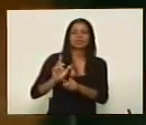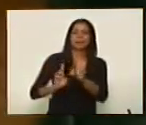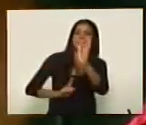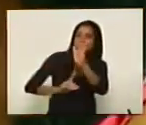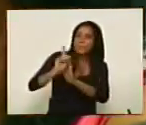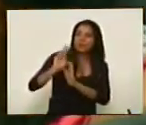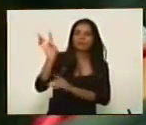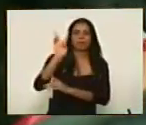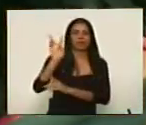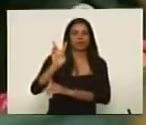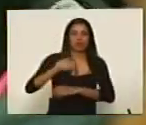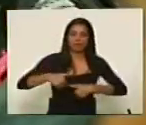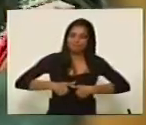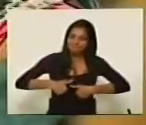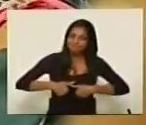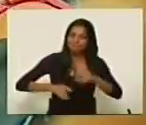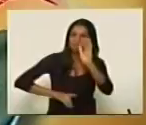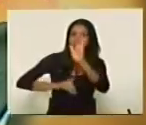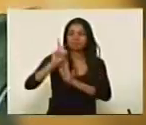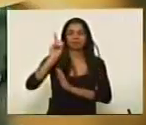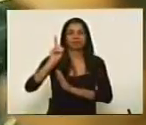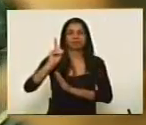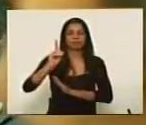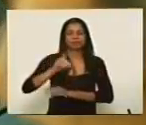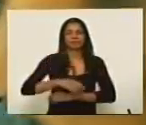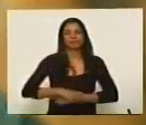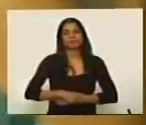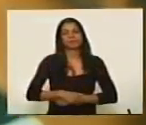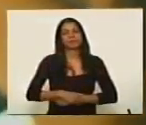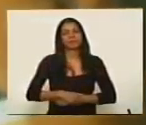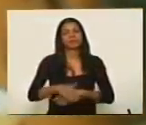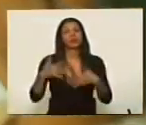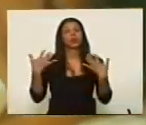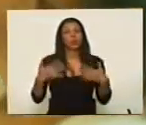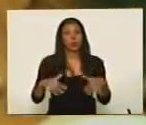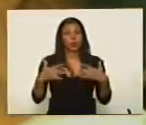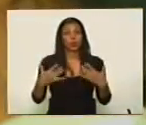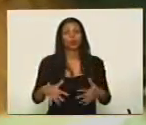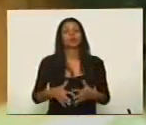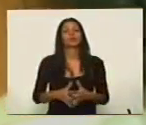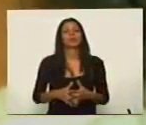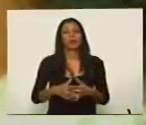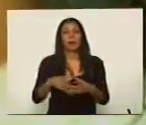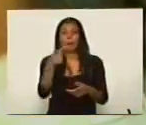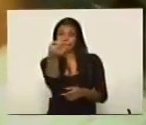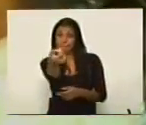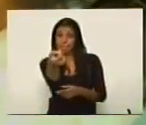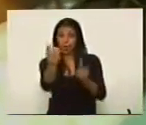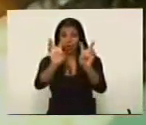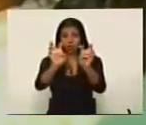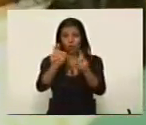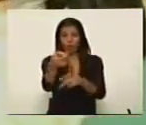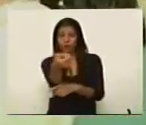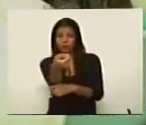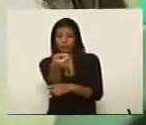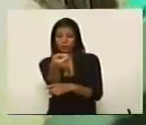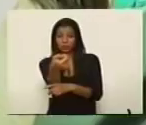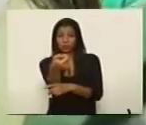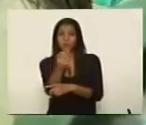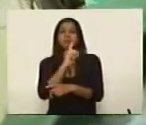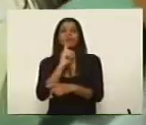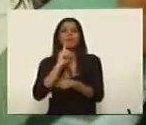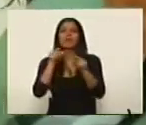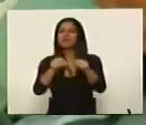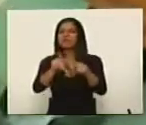en este momento se cierne sobre nuestra república. Es una herramienta, una moneda llamada